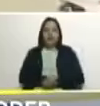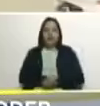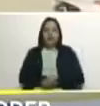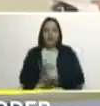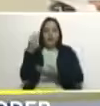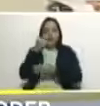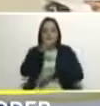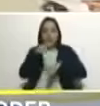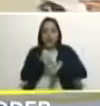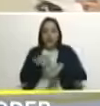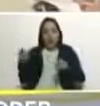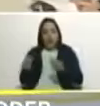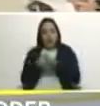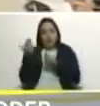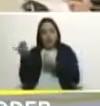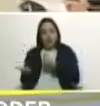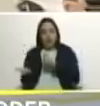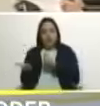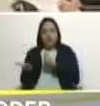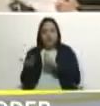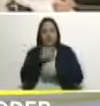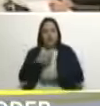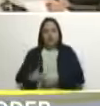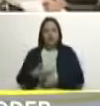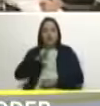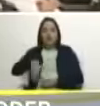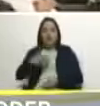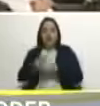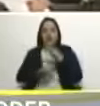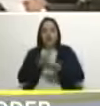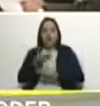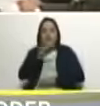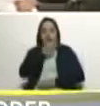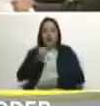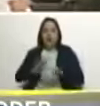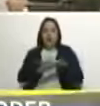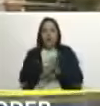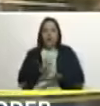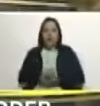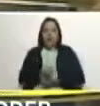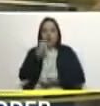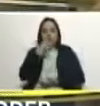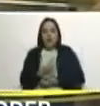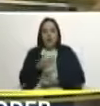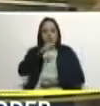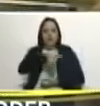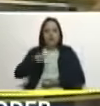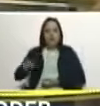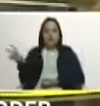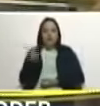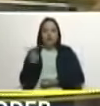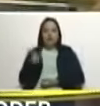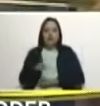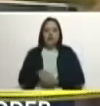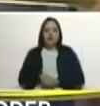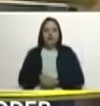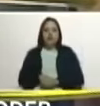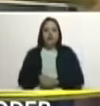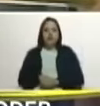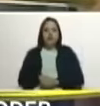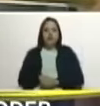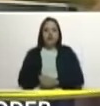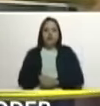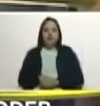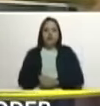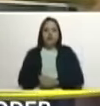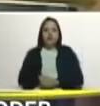alocuciones relacionado con la recuperación del estado de bienestar y de la prosperidad de las venezolanas y de los venezolanos.